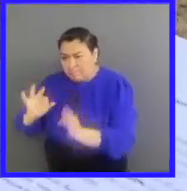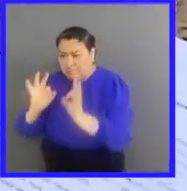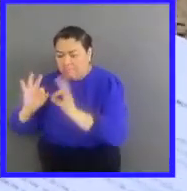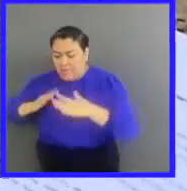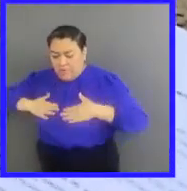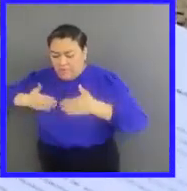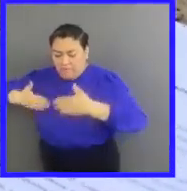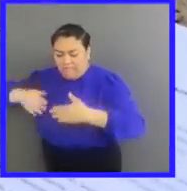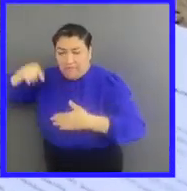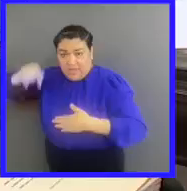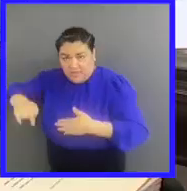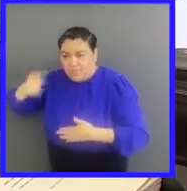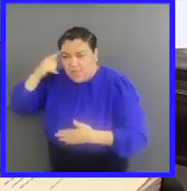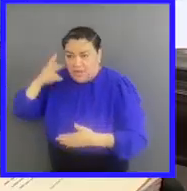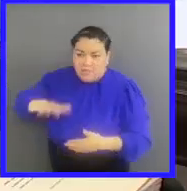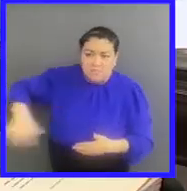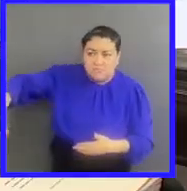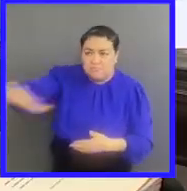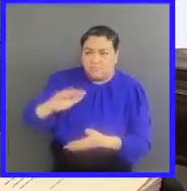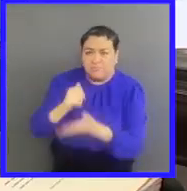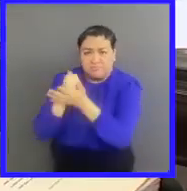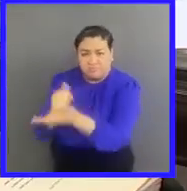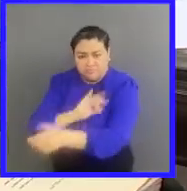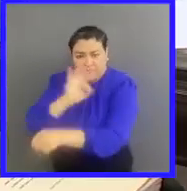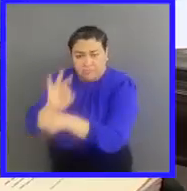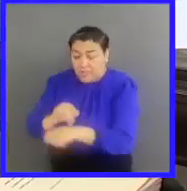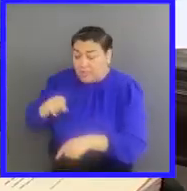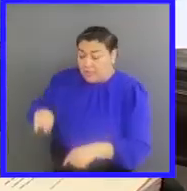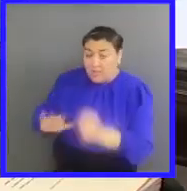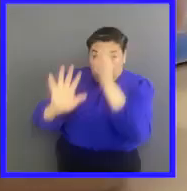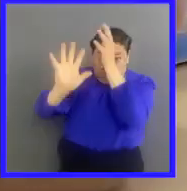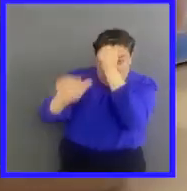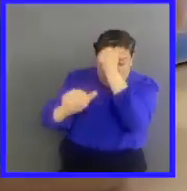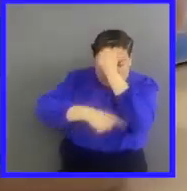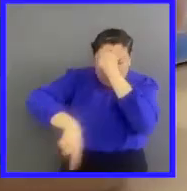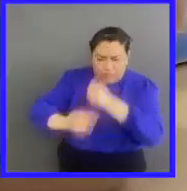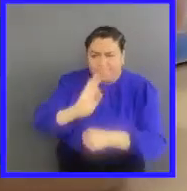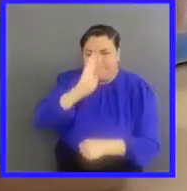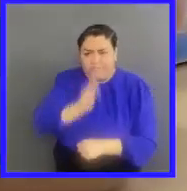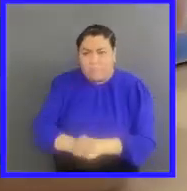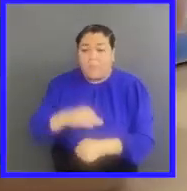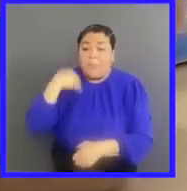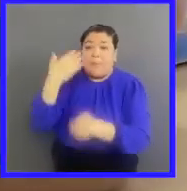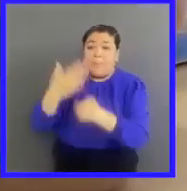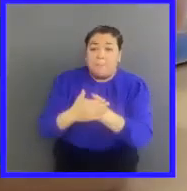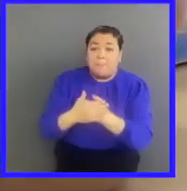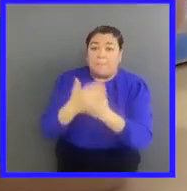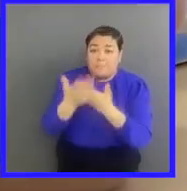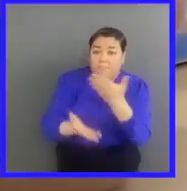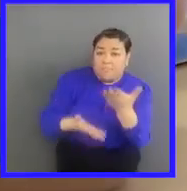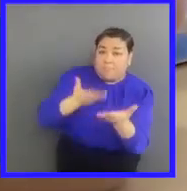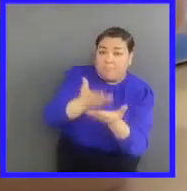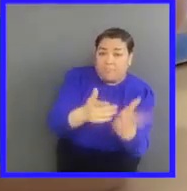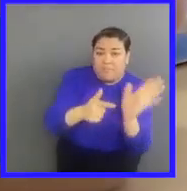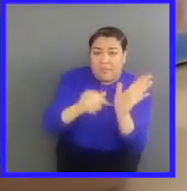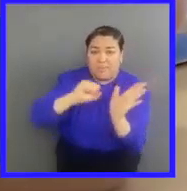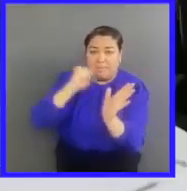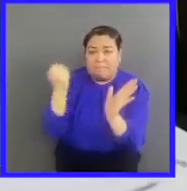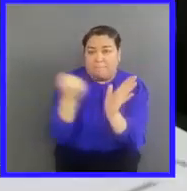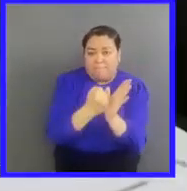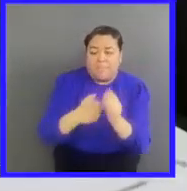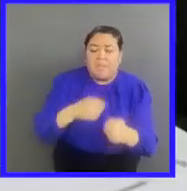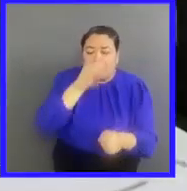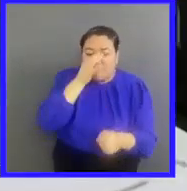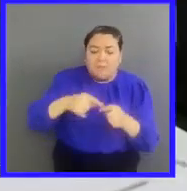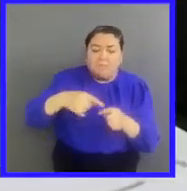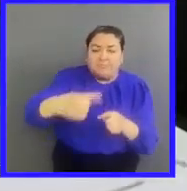la población. Dicho acuerdo, aprobado por unanimidad, será presentado al Pleno del Tribunal para su validación en los próximos días y busca